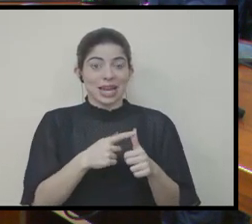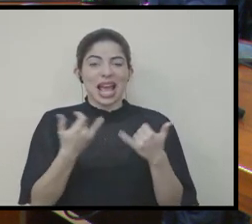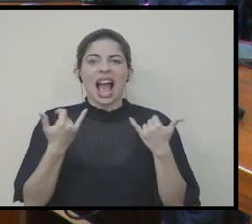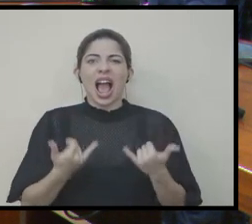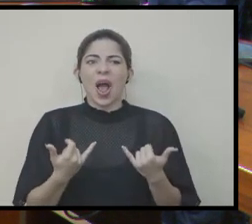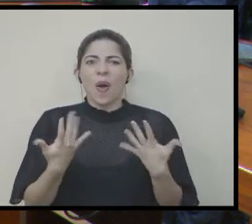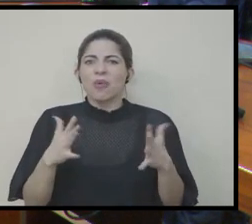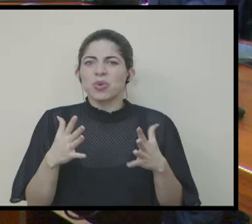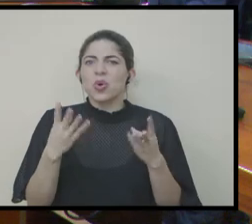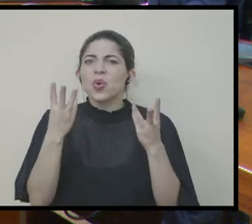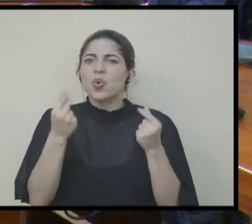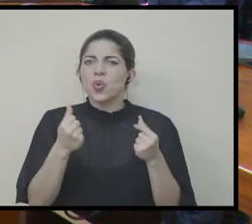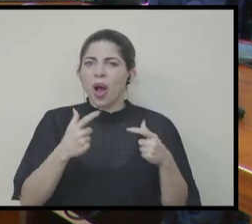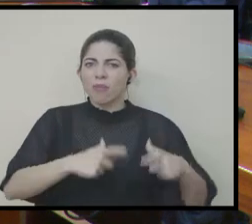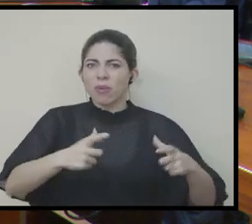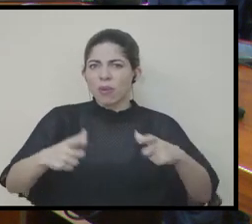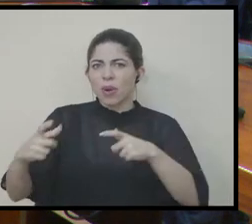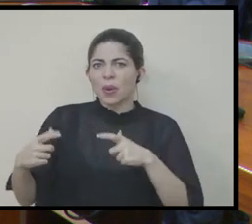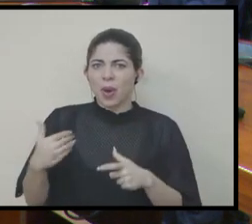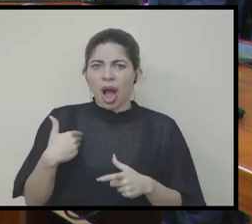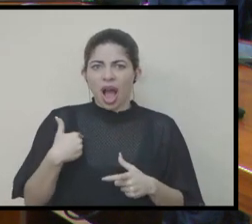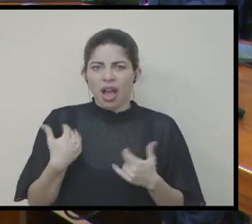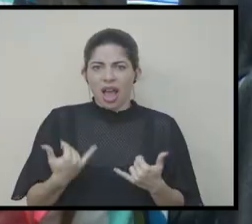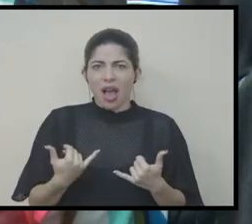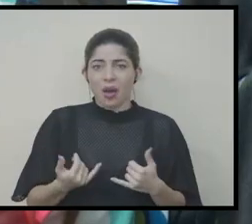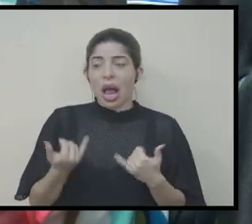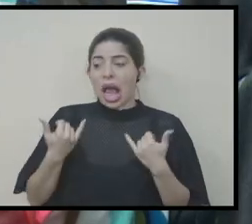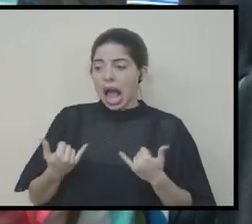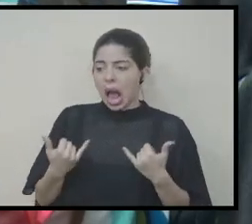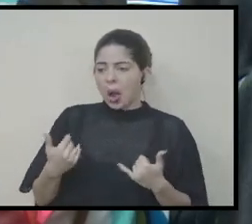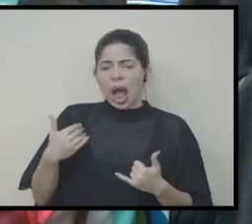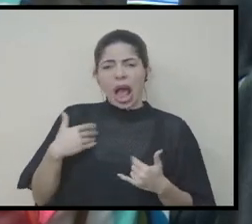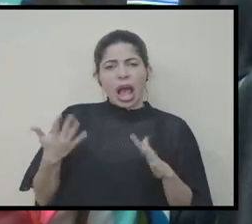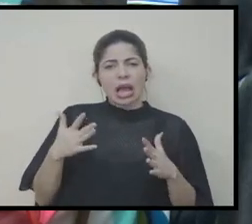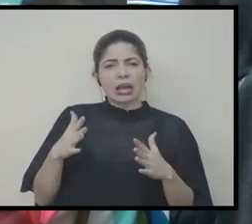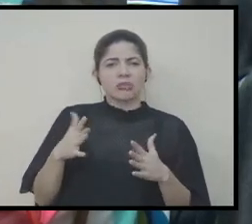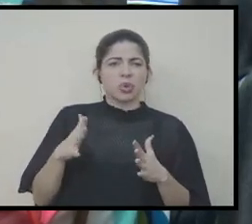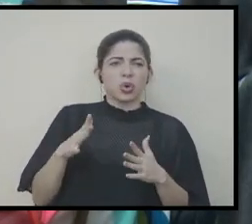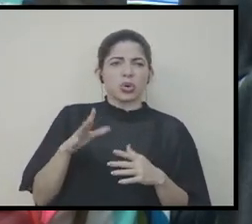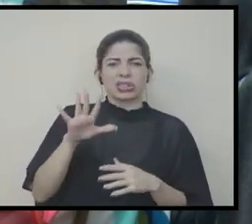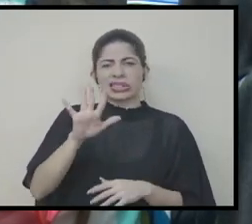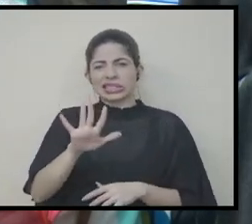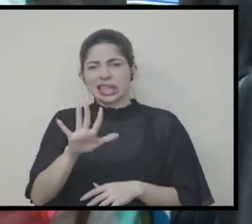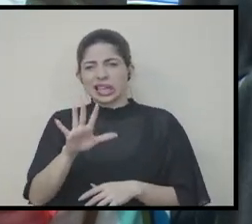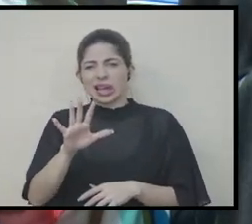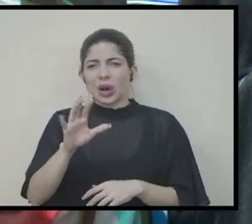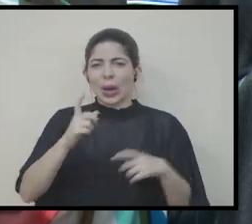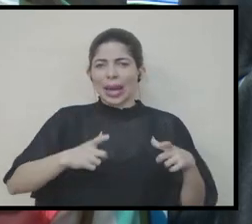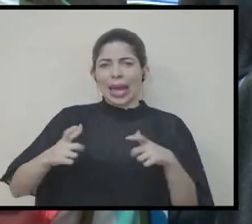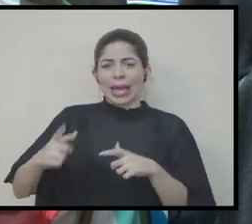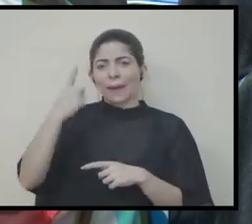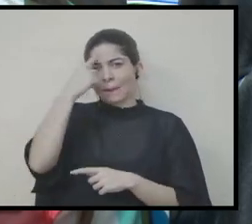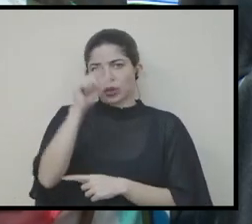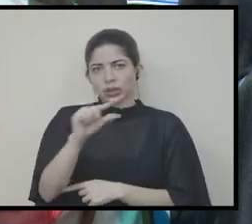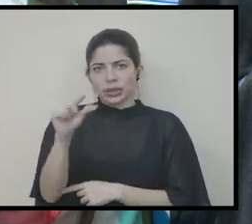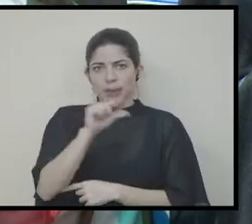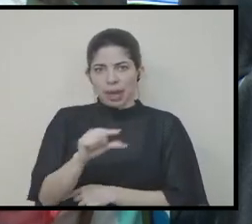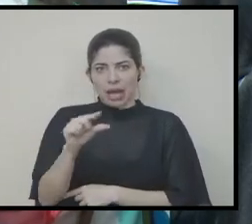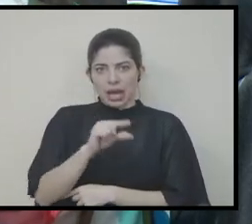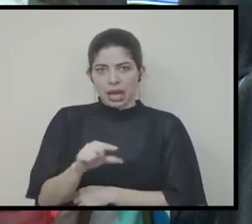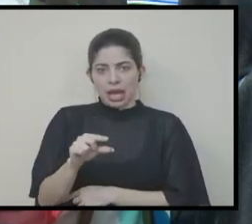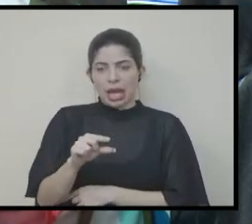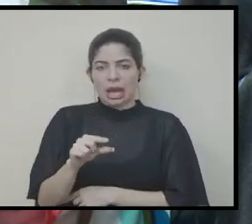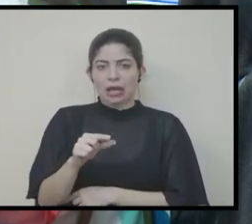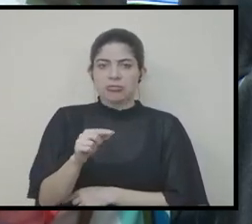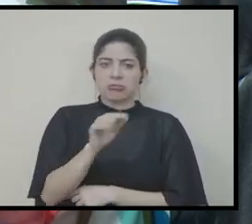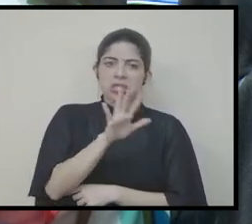¿como cuántas órdenes están teniendo? Estamos teniendo por lo general como 5 queques por semana,